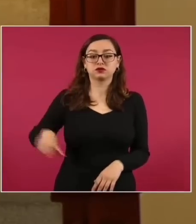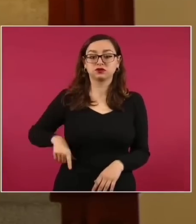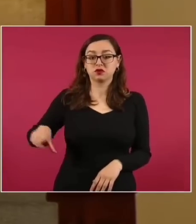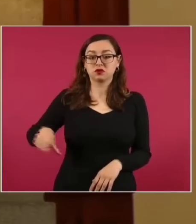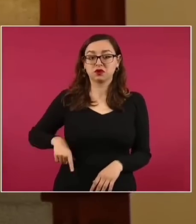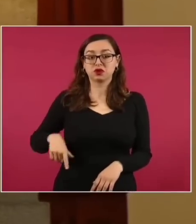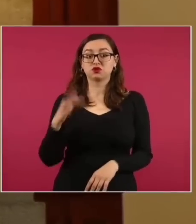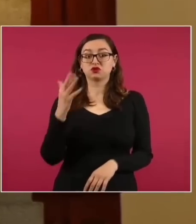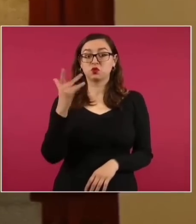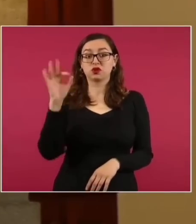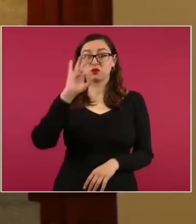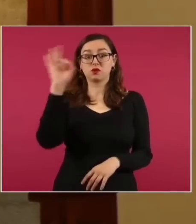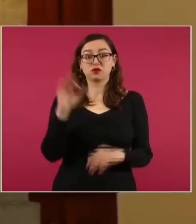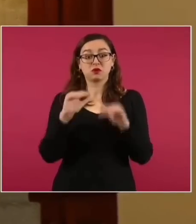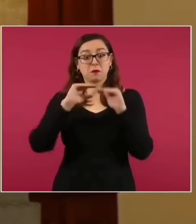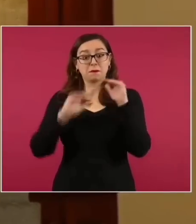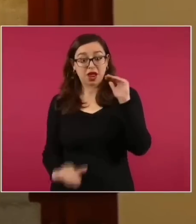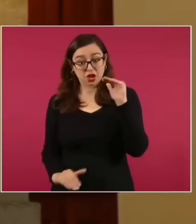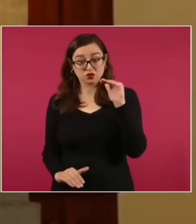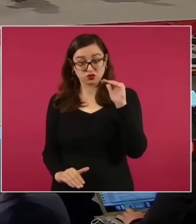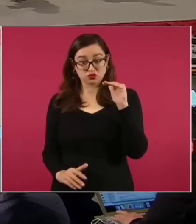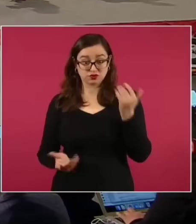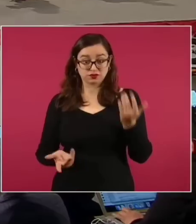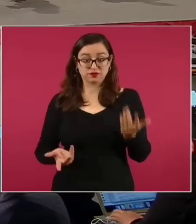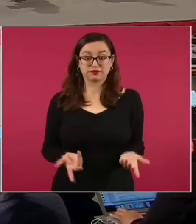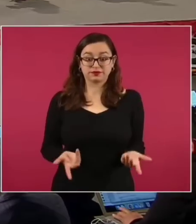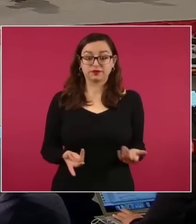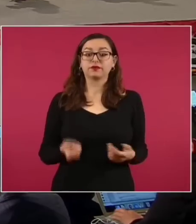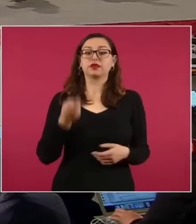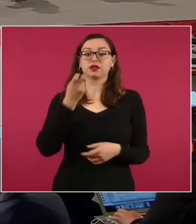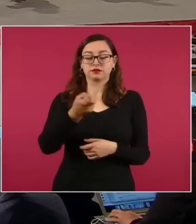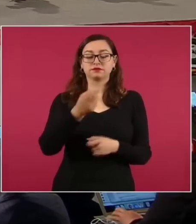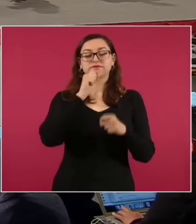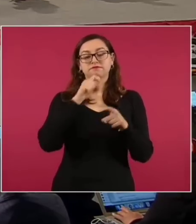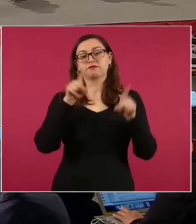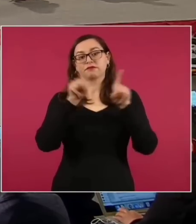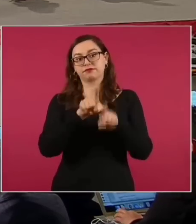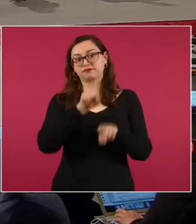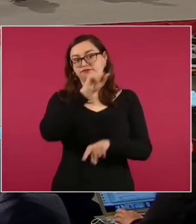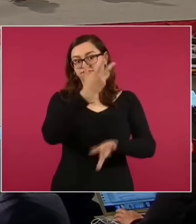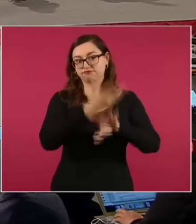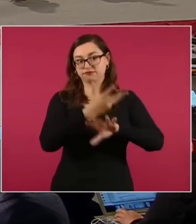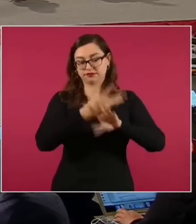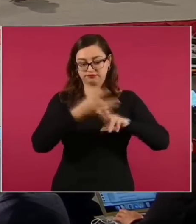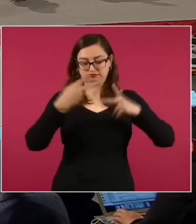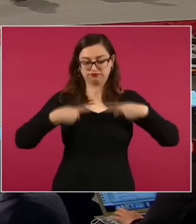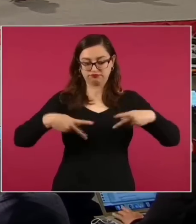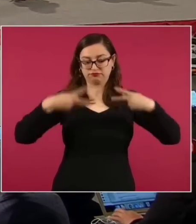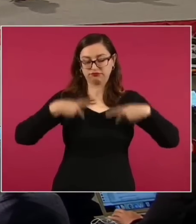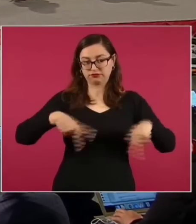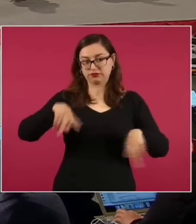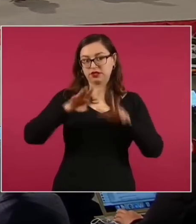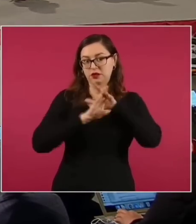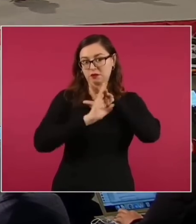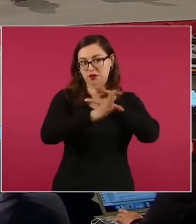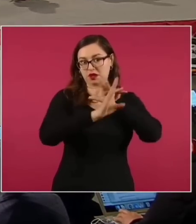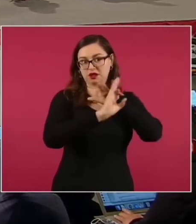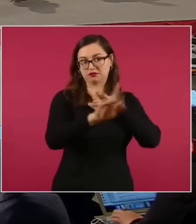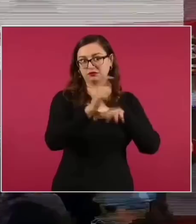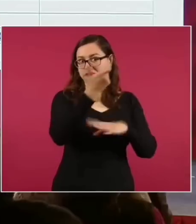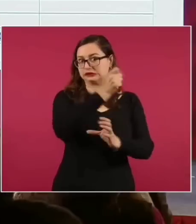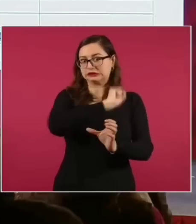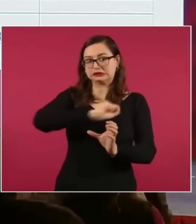de su valor en cuanto a las remesas agradecer a nuestros paisanos Pues esta siguen aumentando como